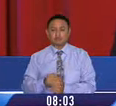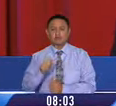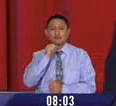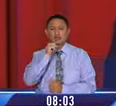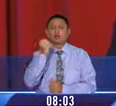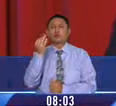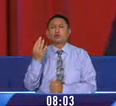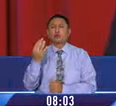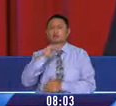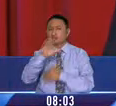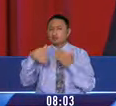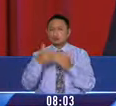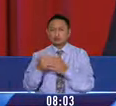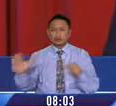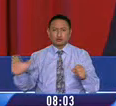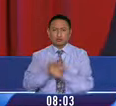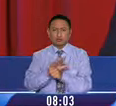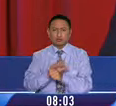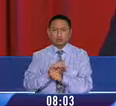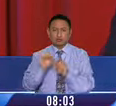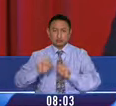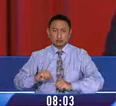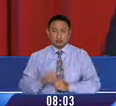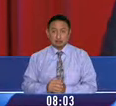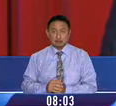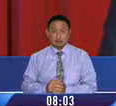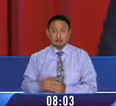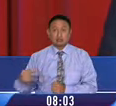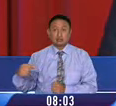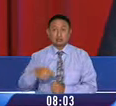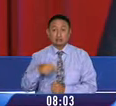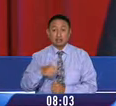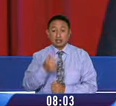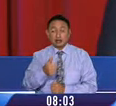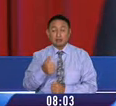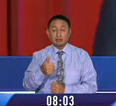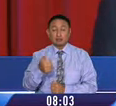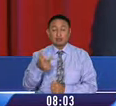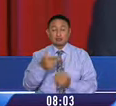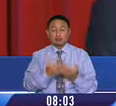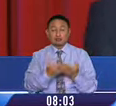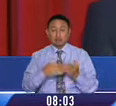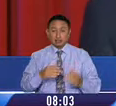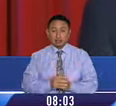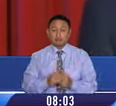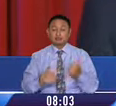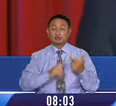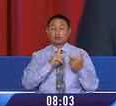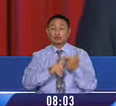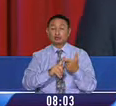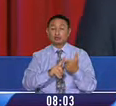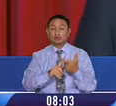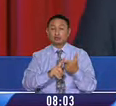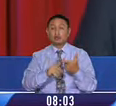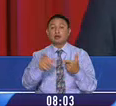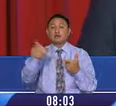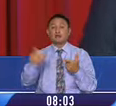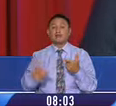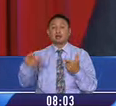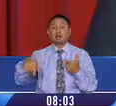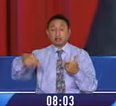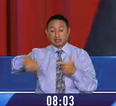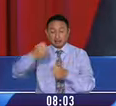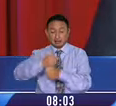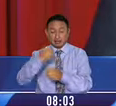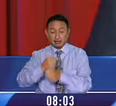para terminar la construcción y por lo tanto la modelización automática que están haciendo. Segundo, quiero que quienes están